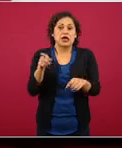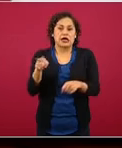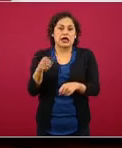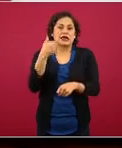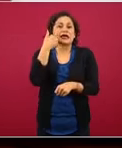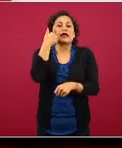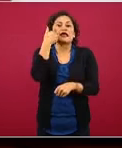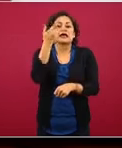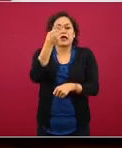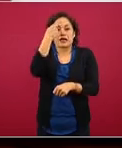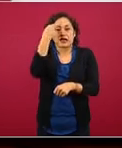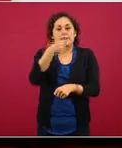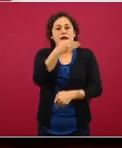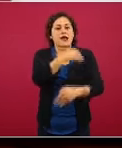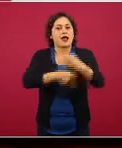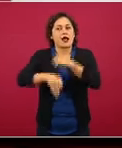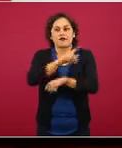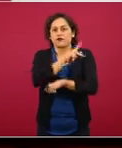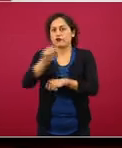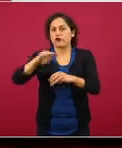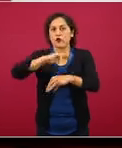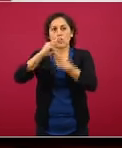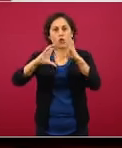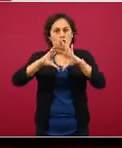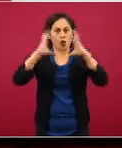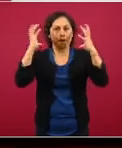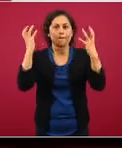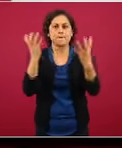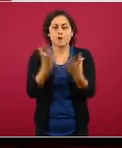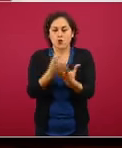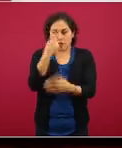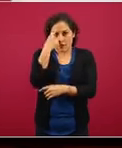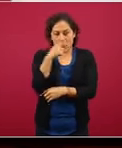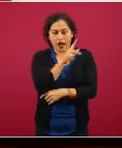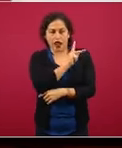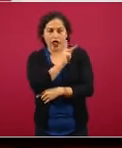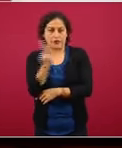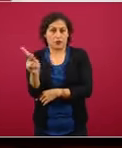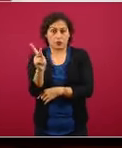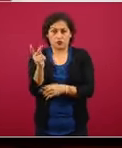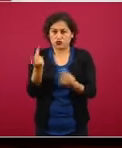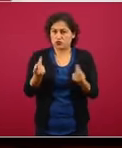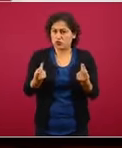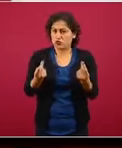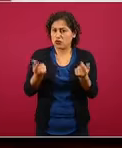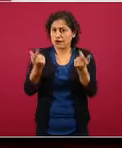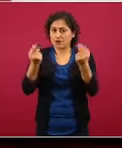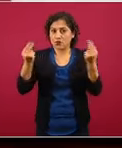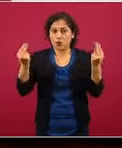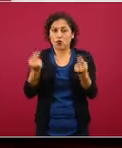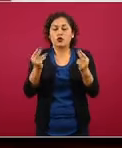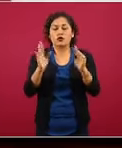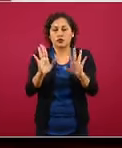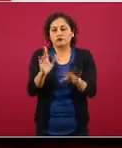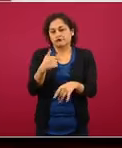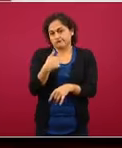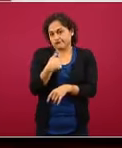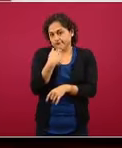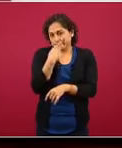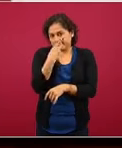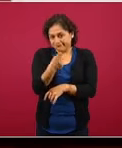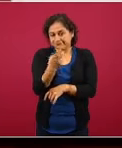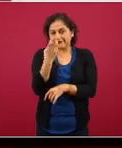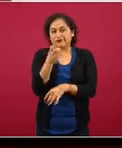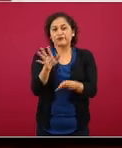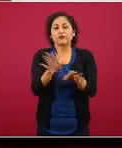universal de golpe, ¿no? Permítame usar este término, de golpe. ¿A qué me refiero? A que el